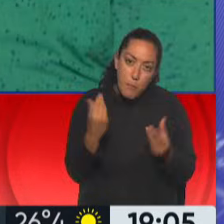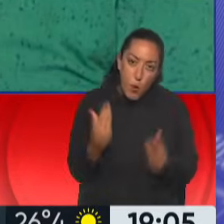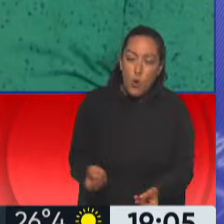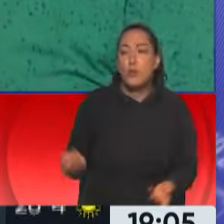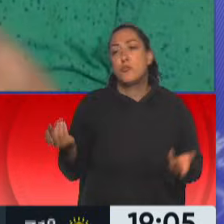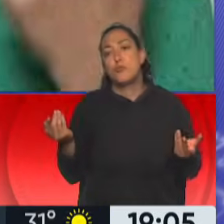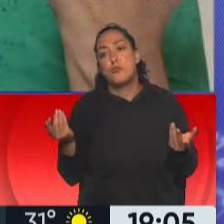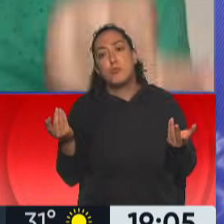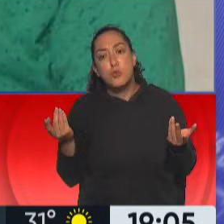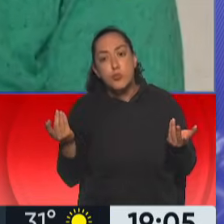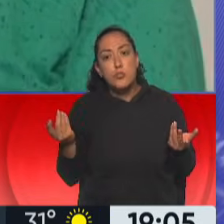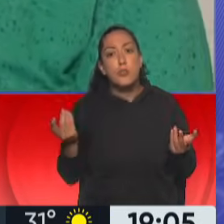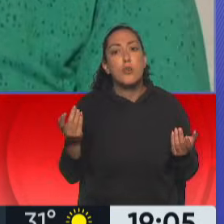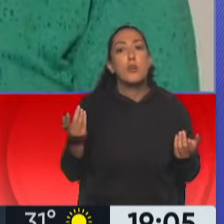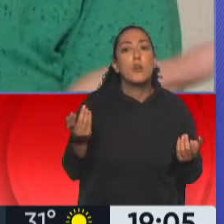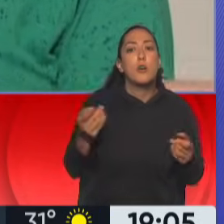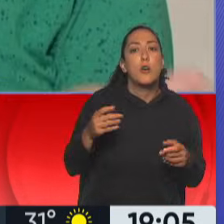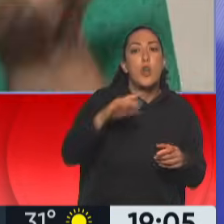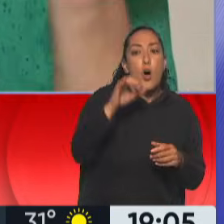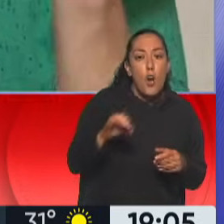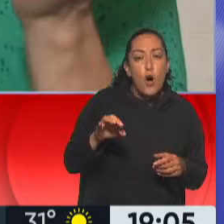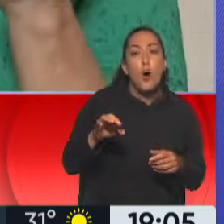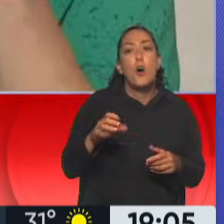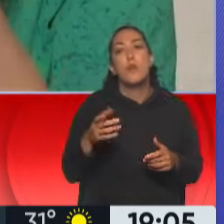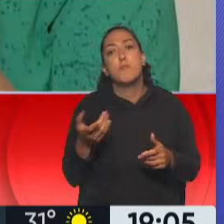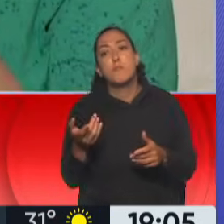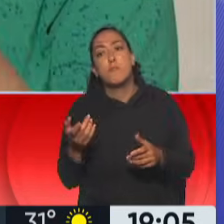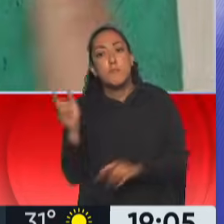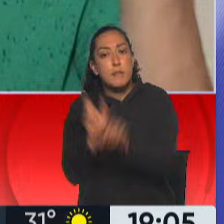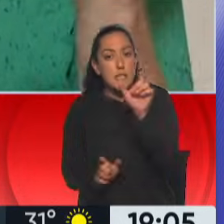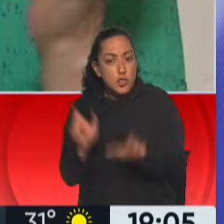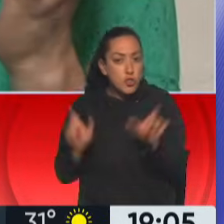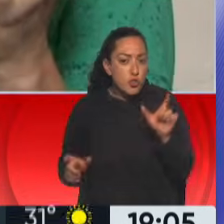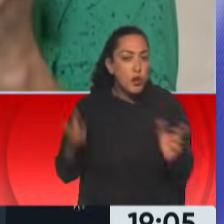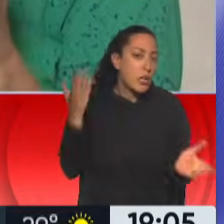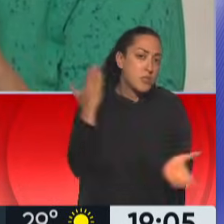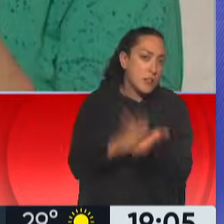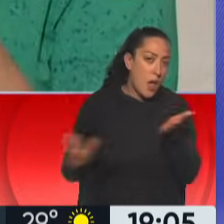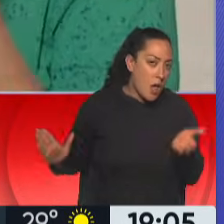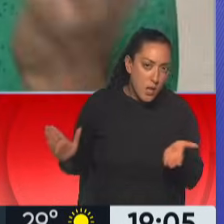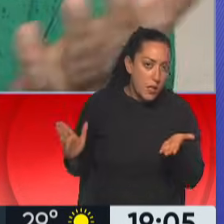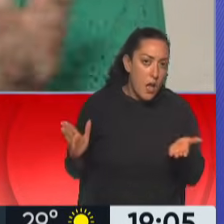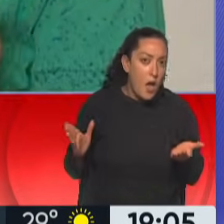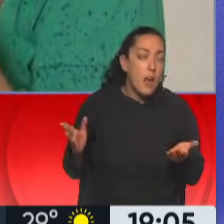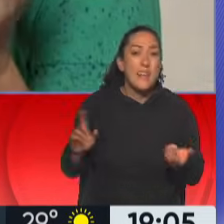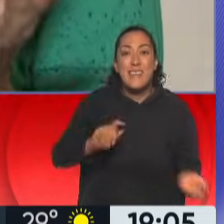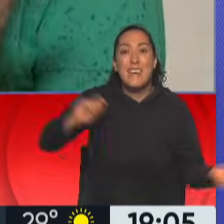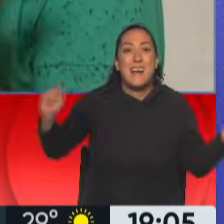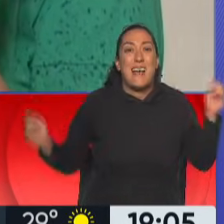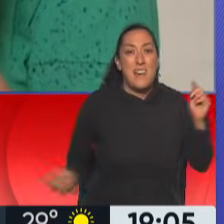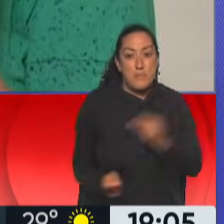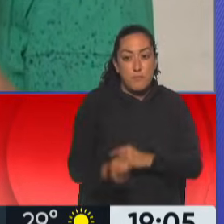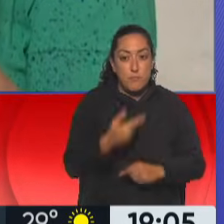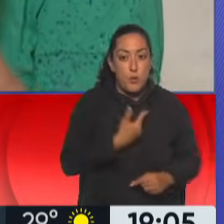Tarek, Diosdado, Padrino, era que los sacaran a todos y bueno, y que hubiese un cambio, que